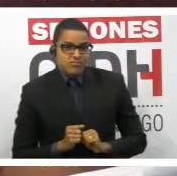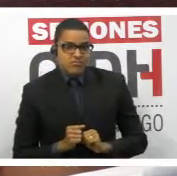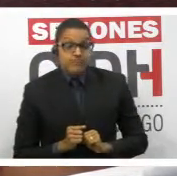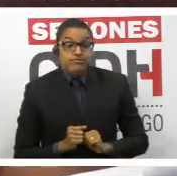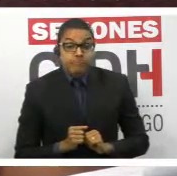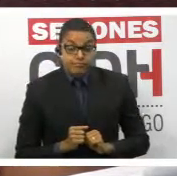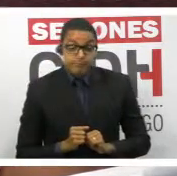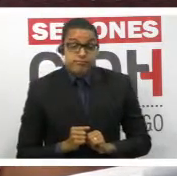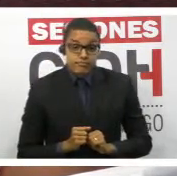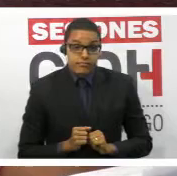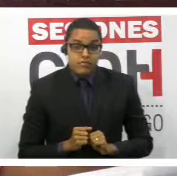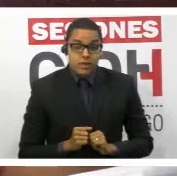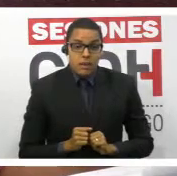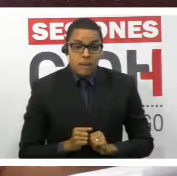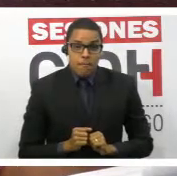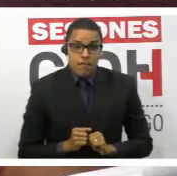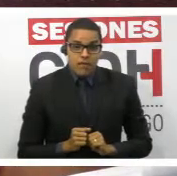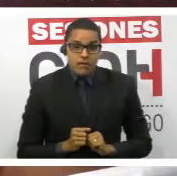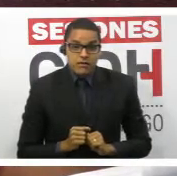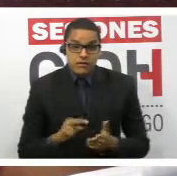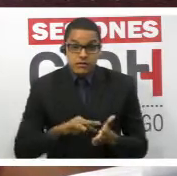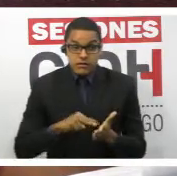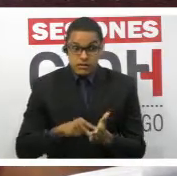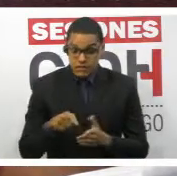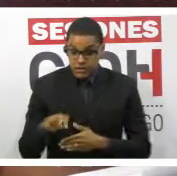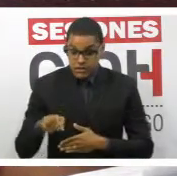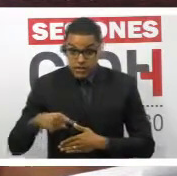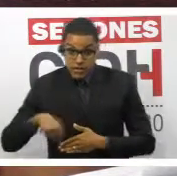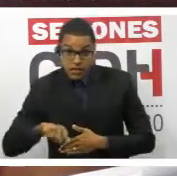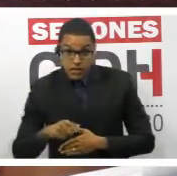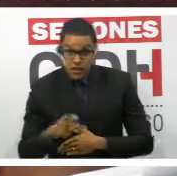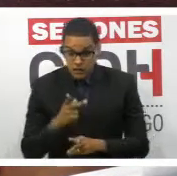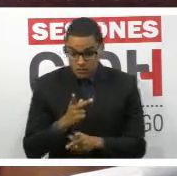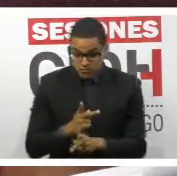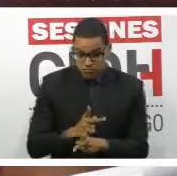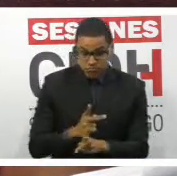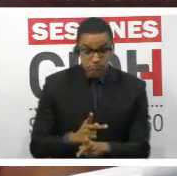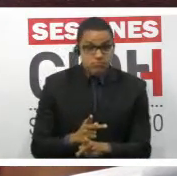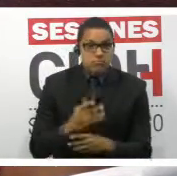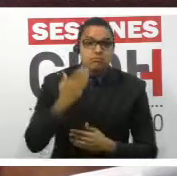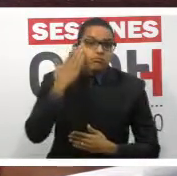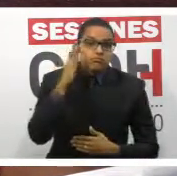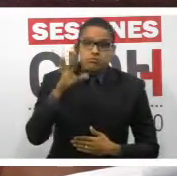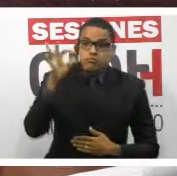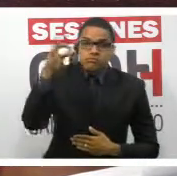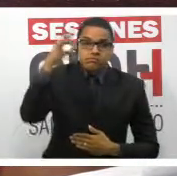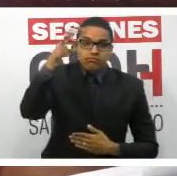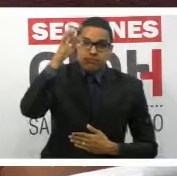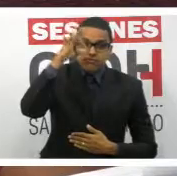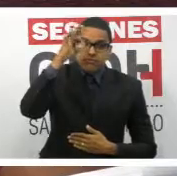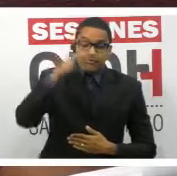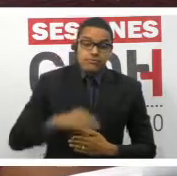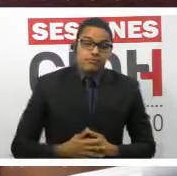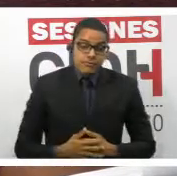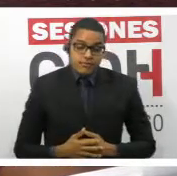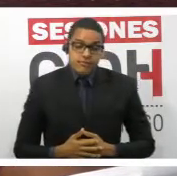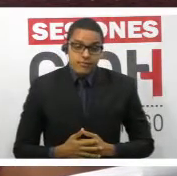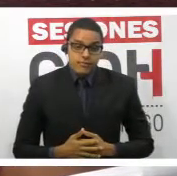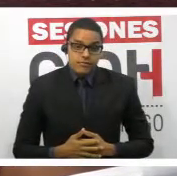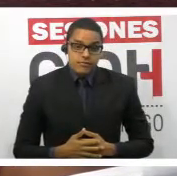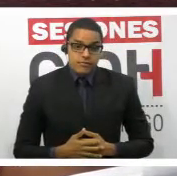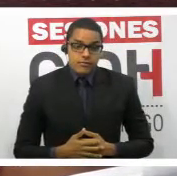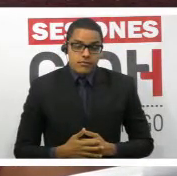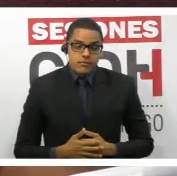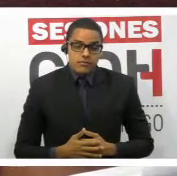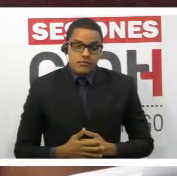reproductiva en algunas oportunidades en los tratamientos de salud en